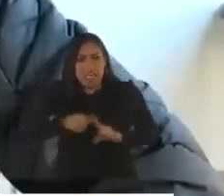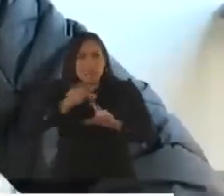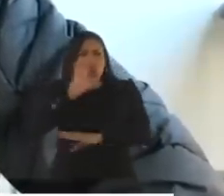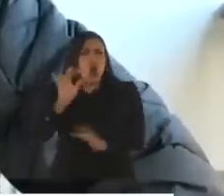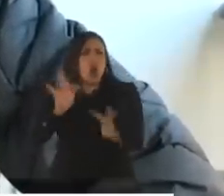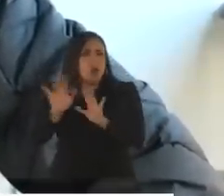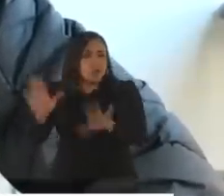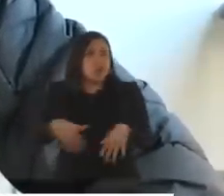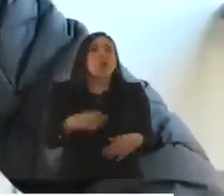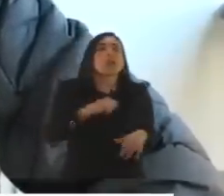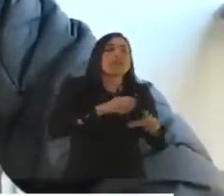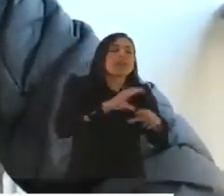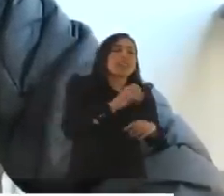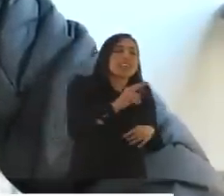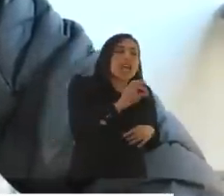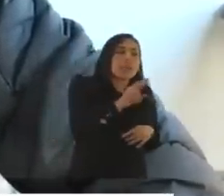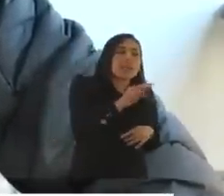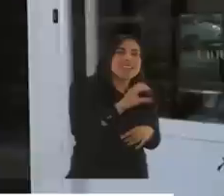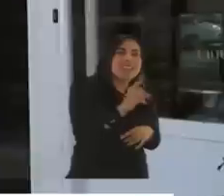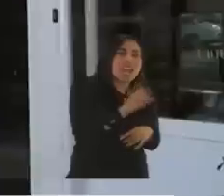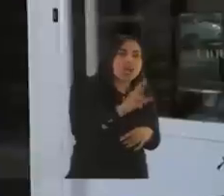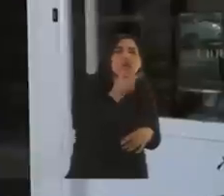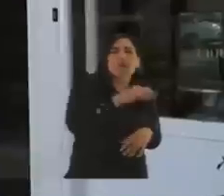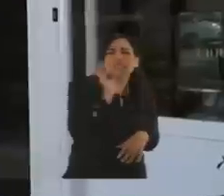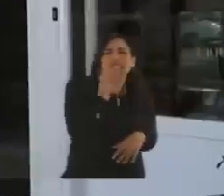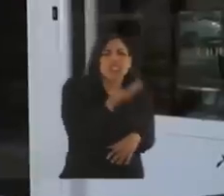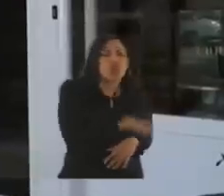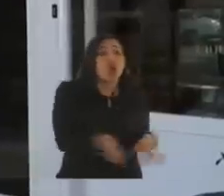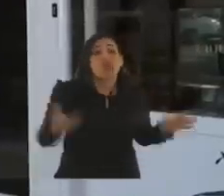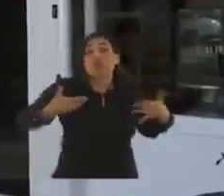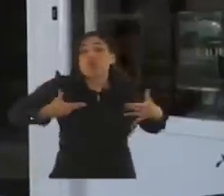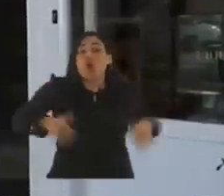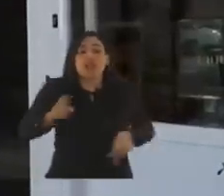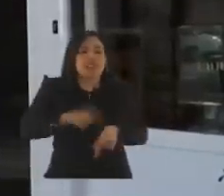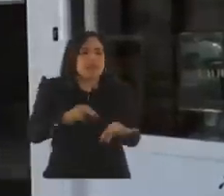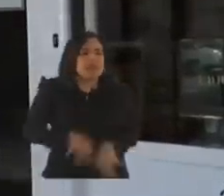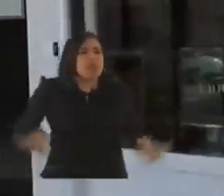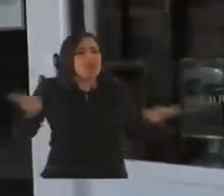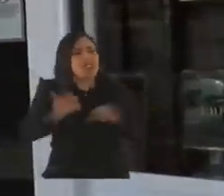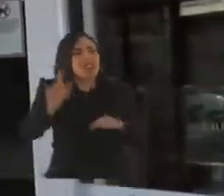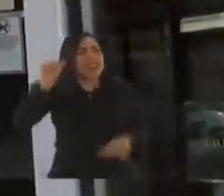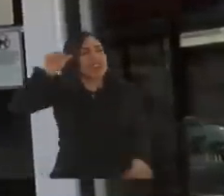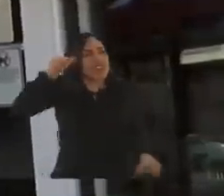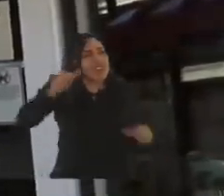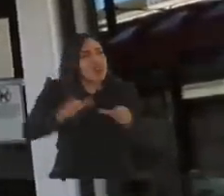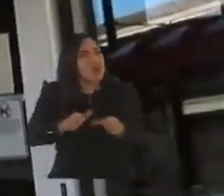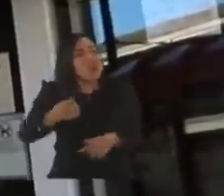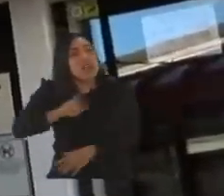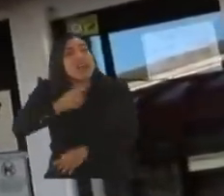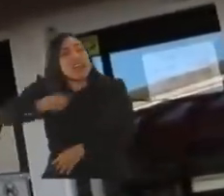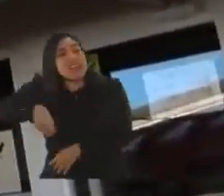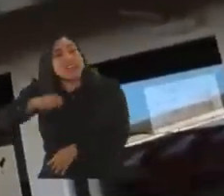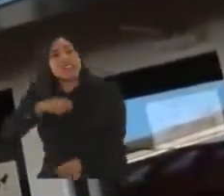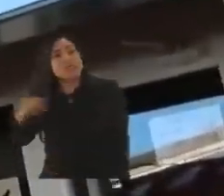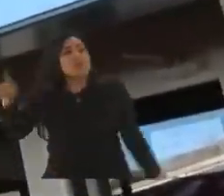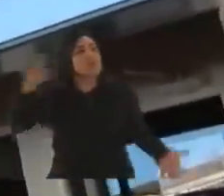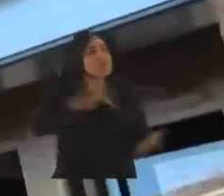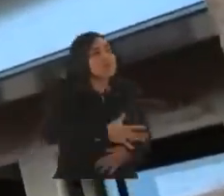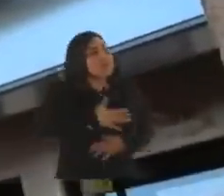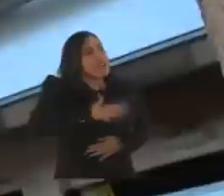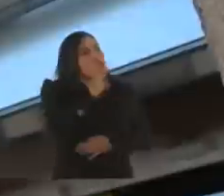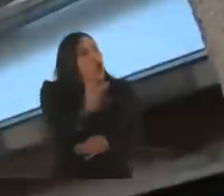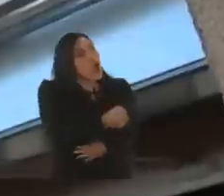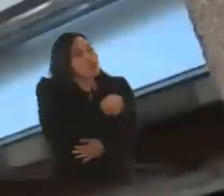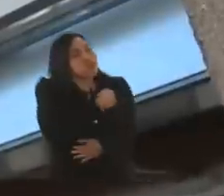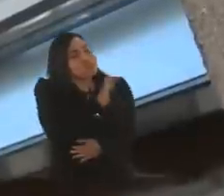Tenemos el salchichón cervecero, que es una delicia también. Y cualquier momento es bueno también para recordar desde lejos a la patria que va en el